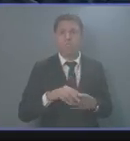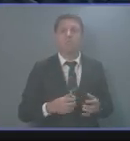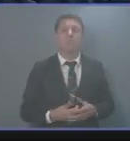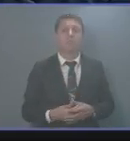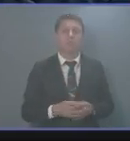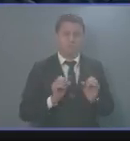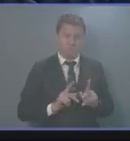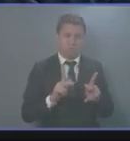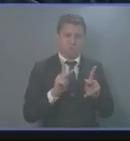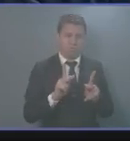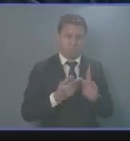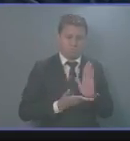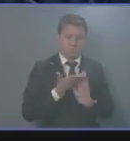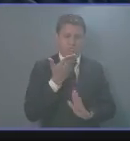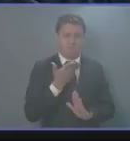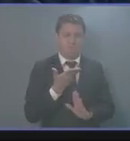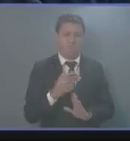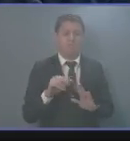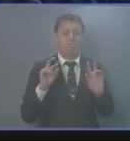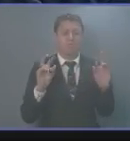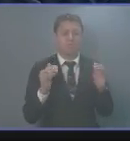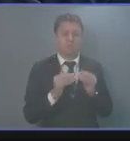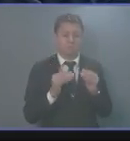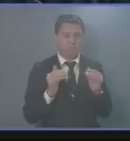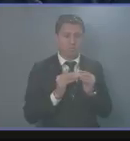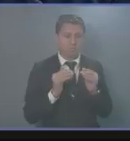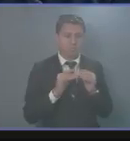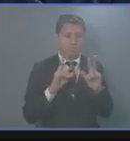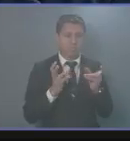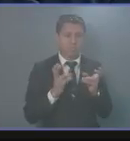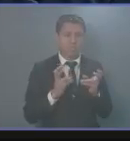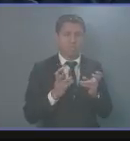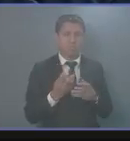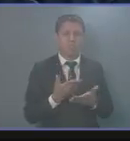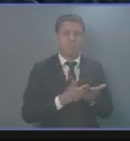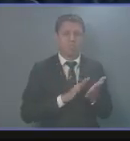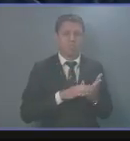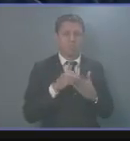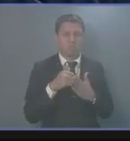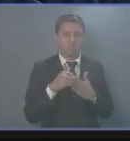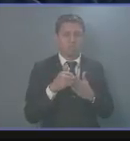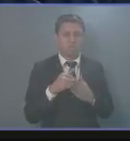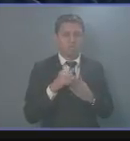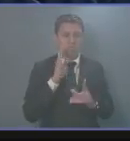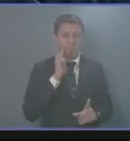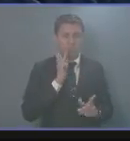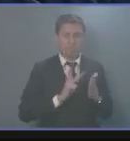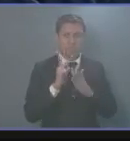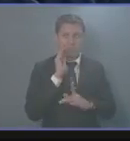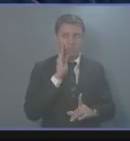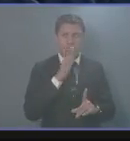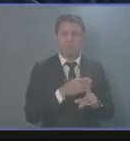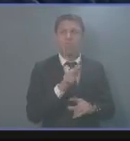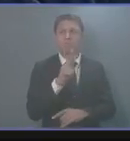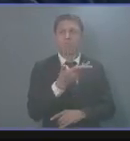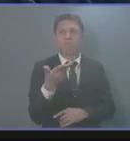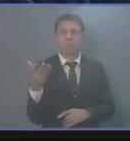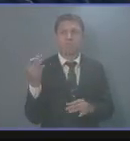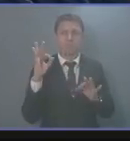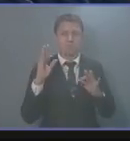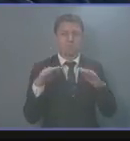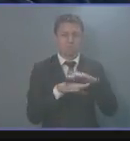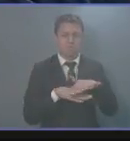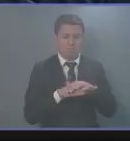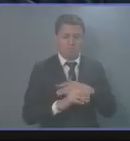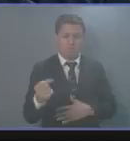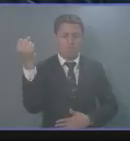Pero que también en este marco se planteó un objetivo estratégico que tenía como tres componentes